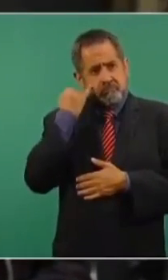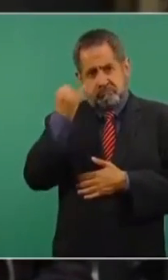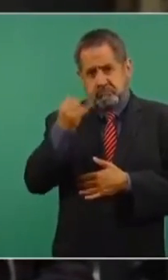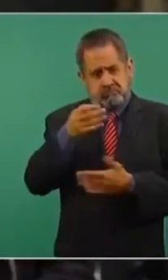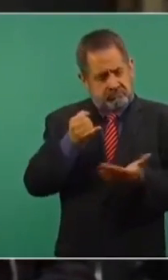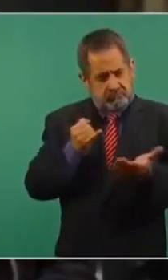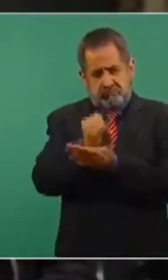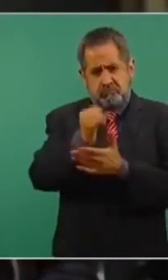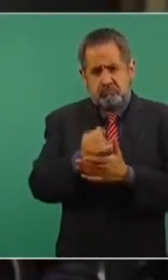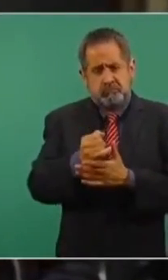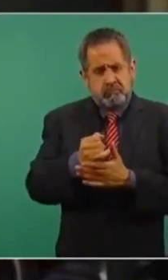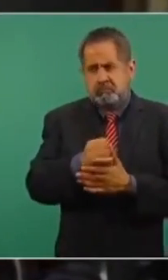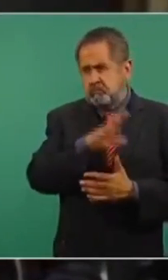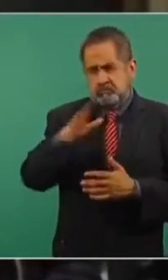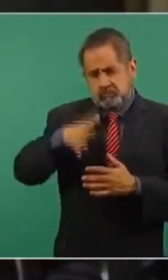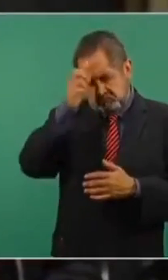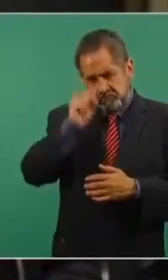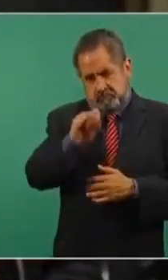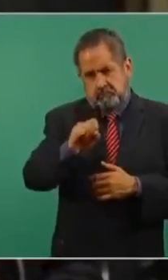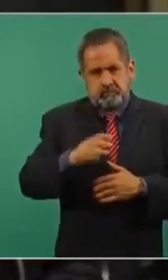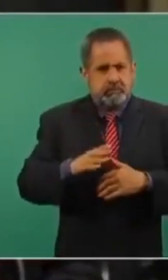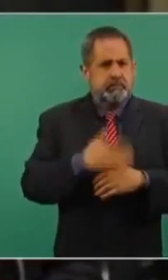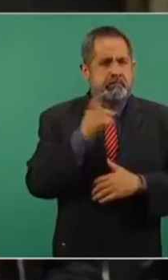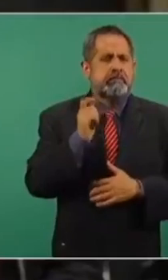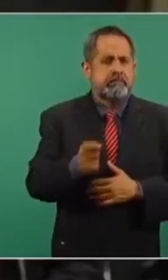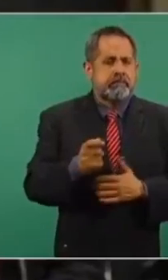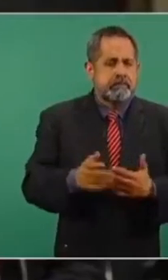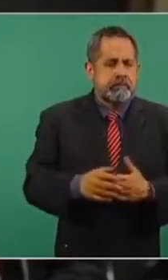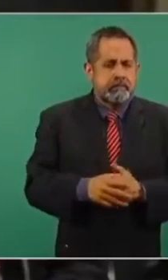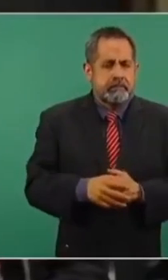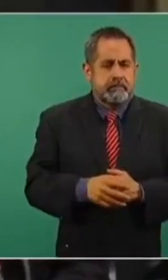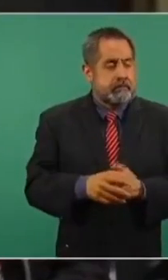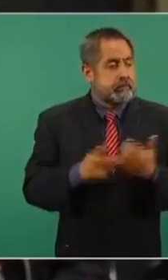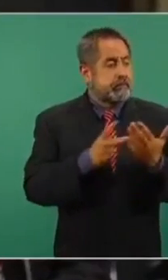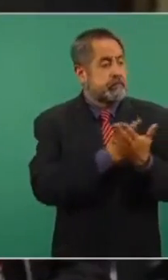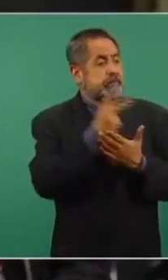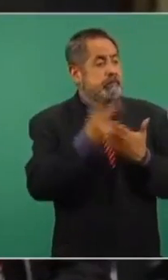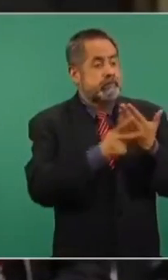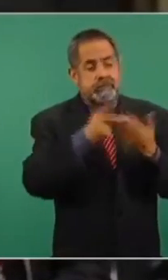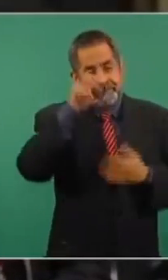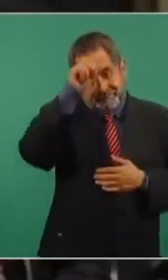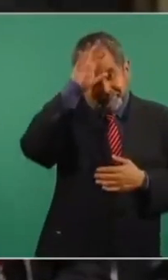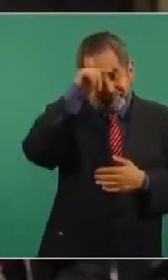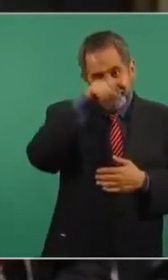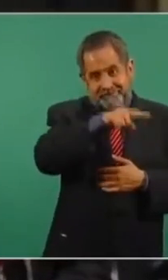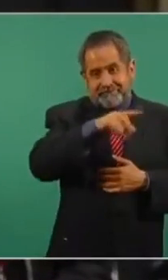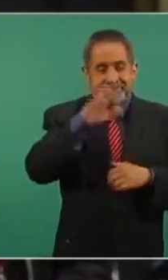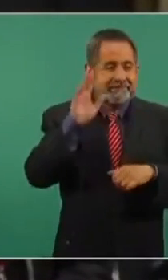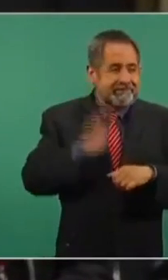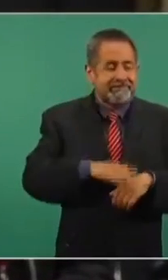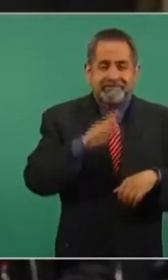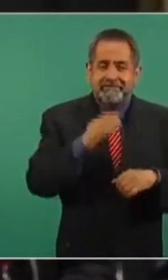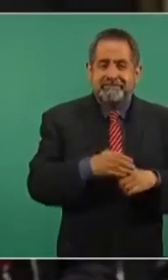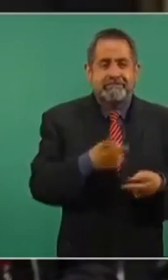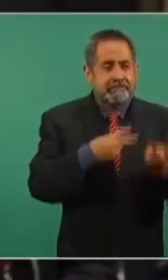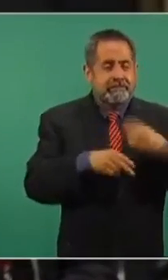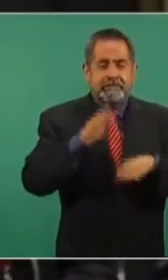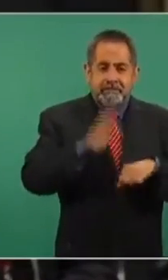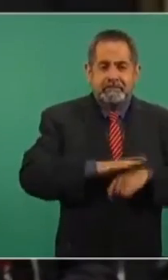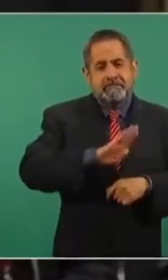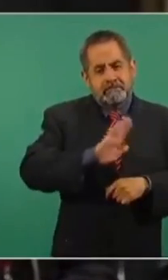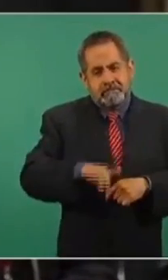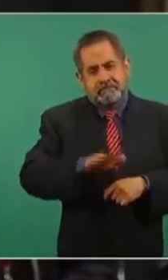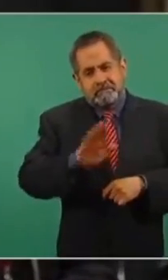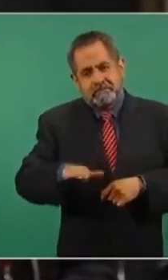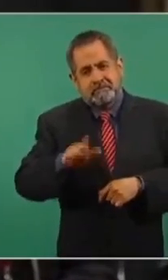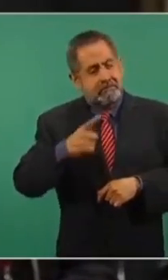planteamiento de esta naturaleza, porque es precisamente los proyectos mineros quienes más muerte han generado